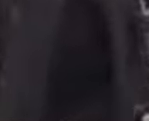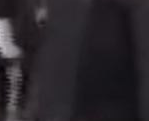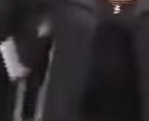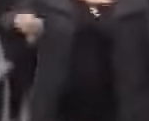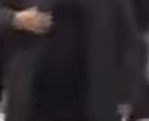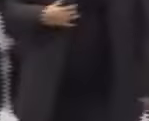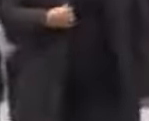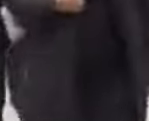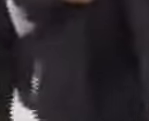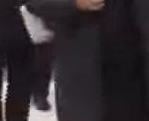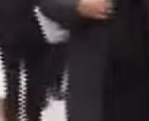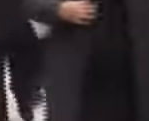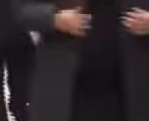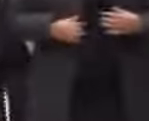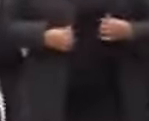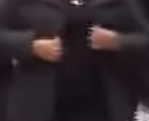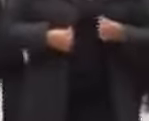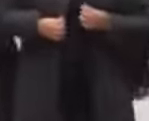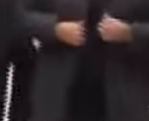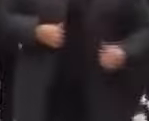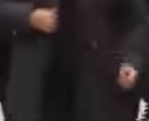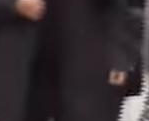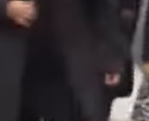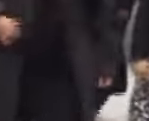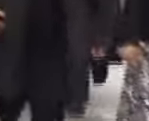dan su respaldo a Mirta